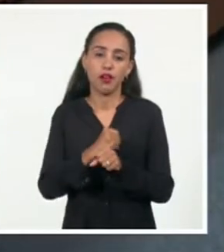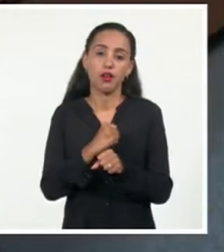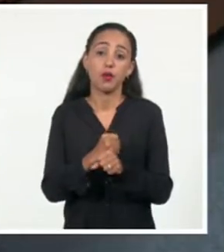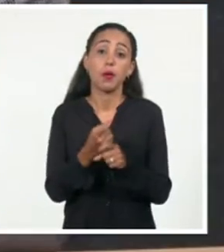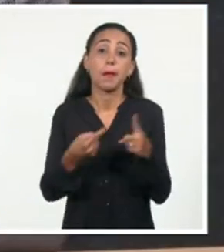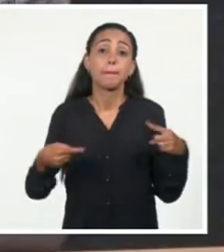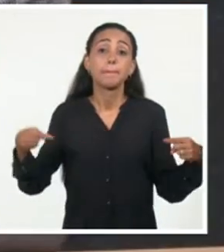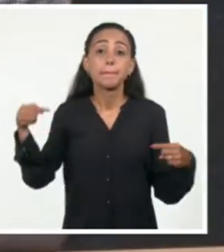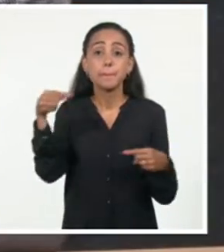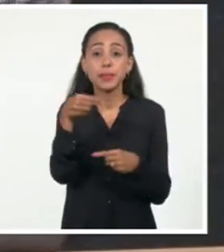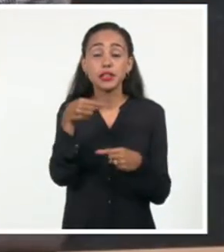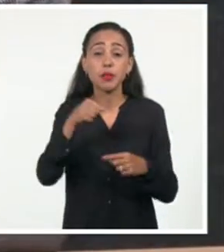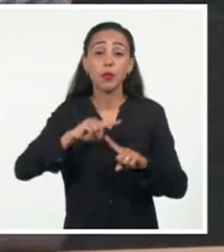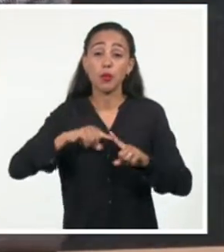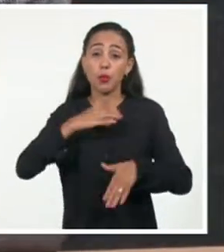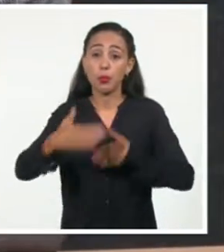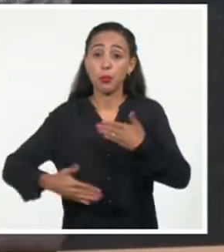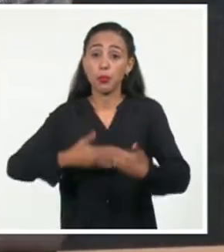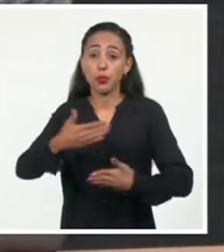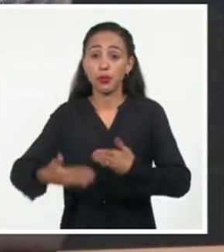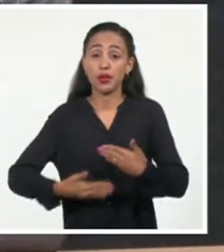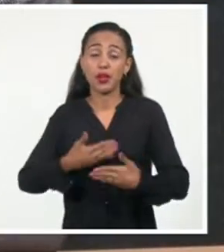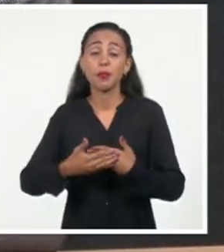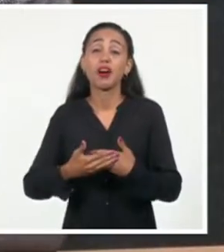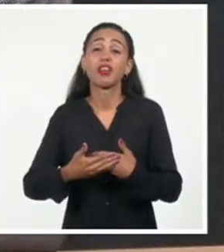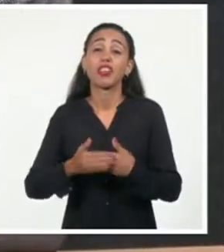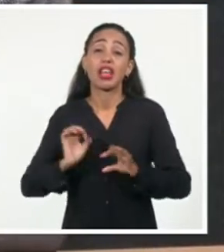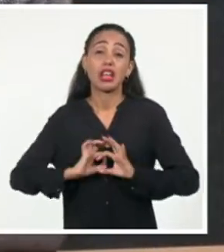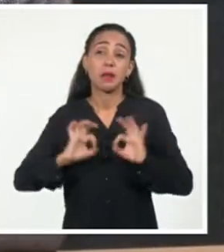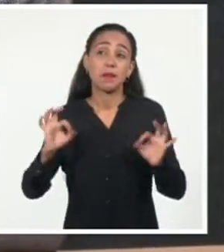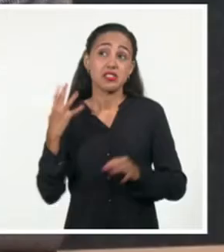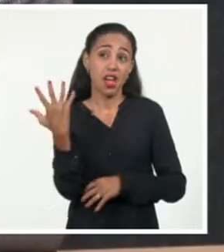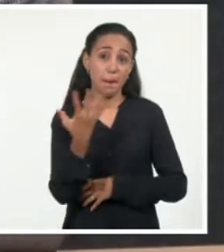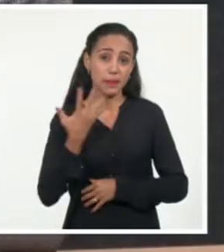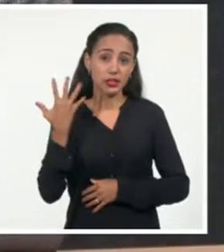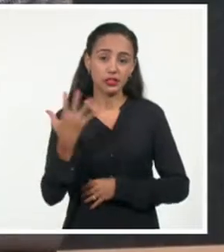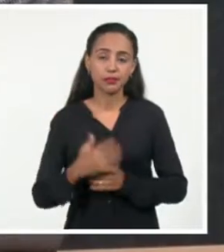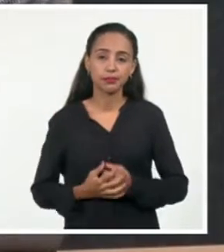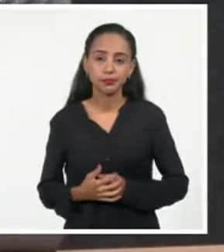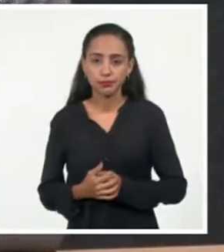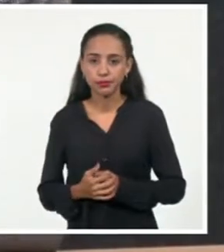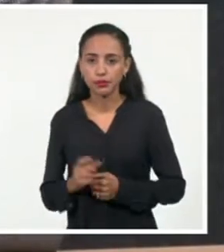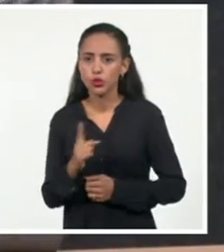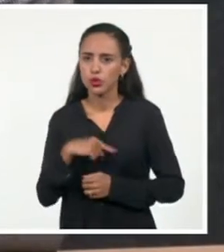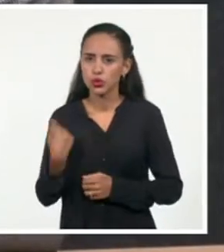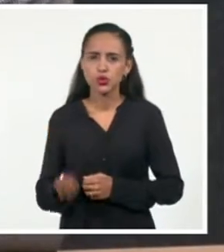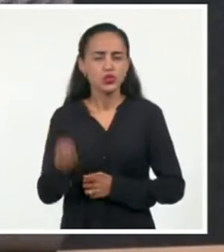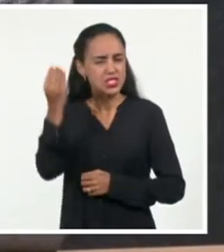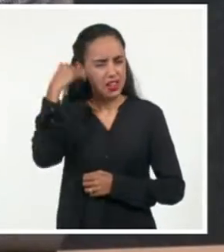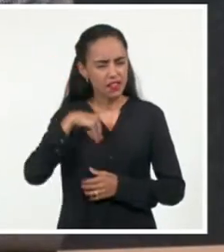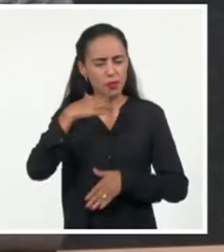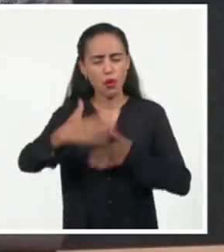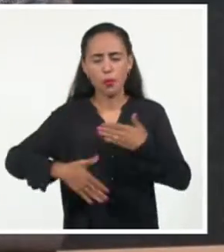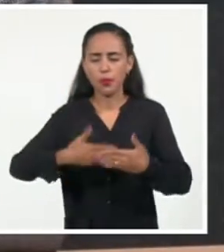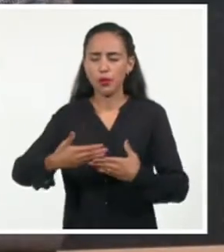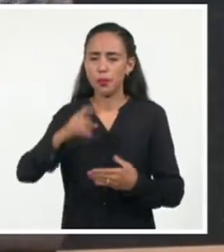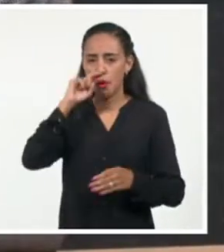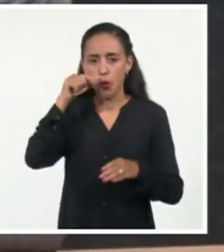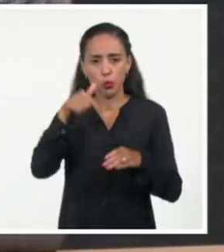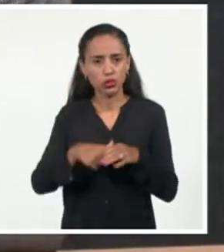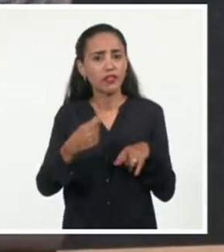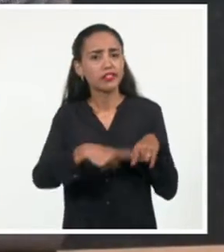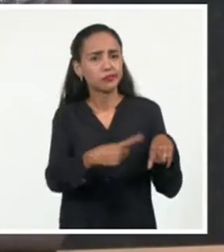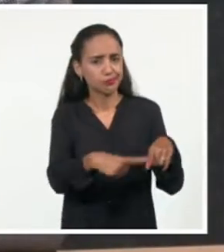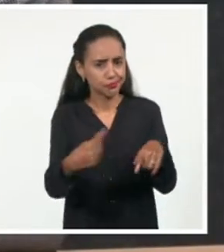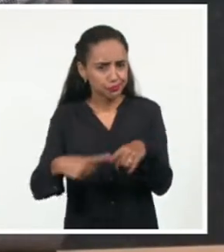todo ante los problemas de saneamiento ambiental. Sabemos las dificultades con el combustible, con los recursos,